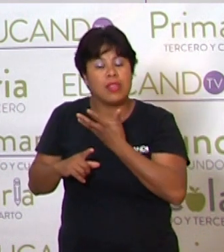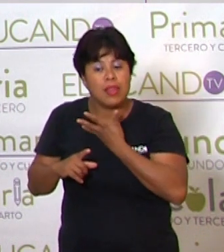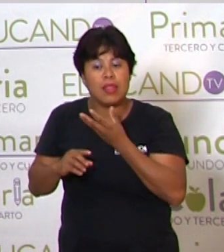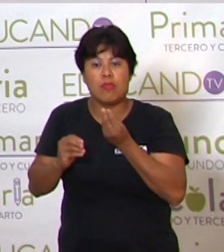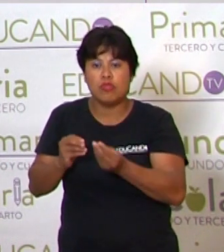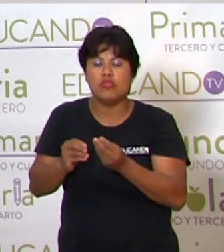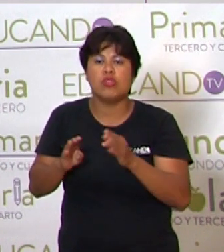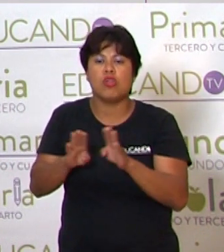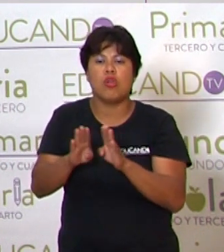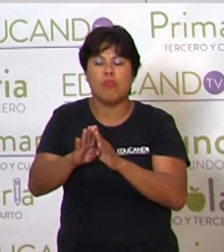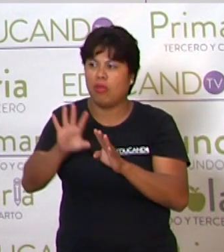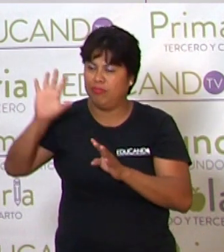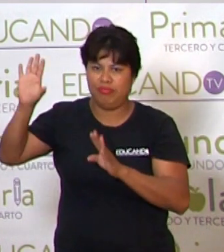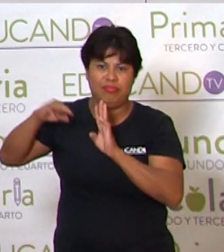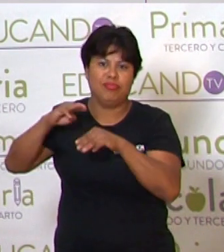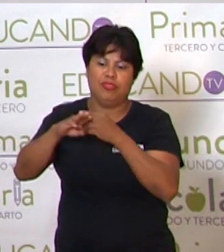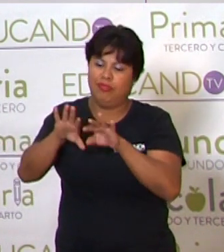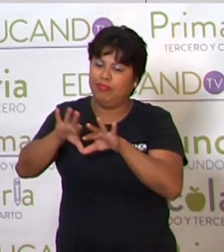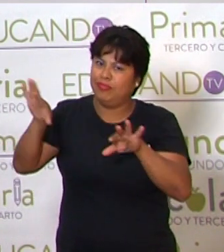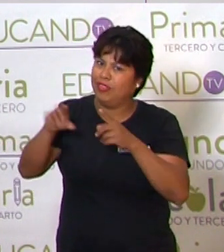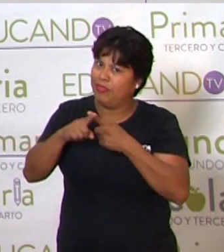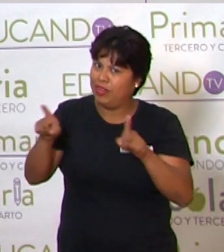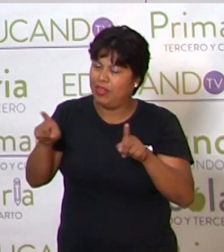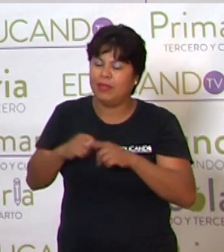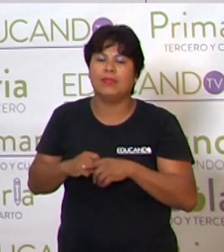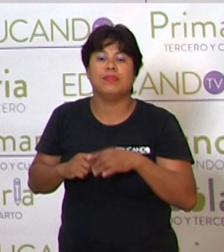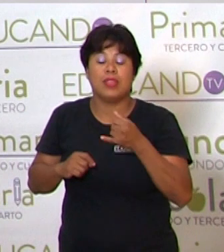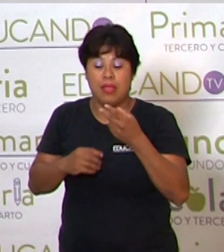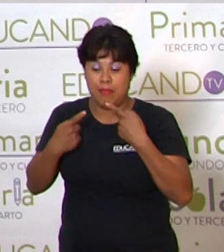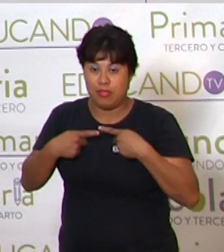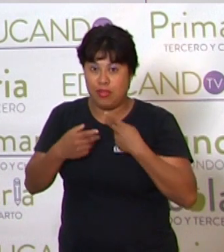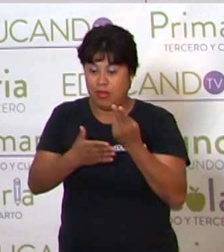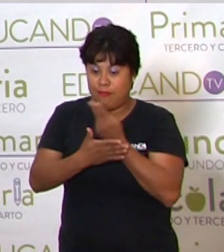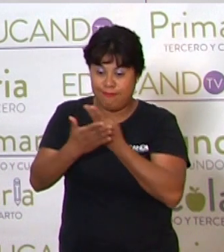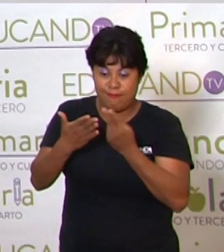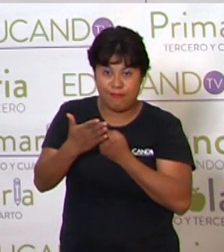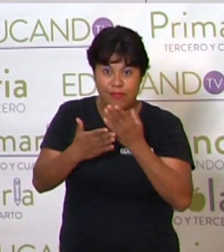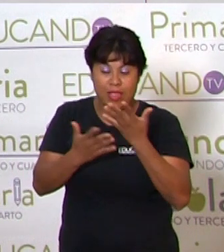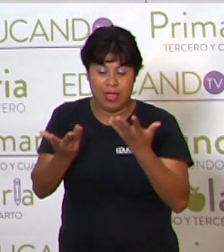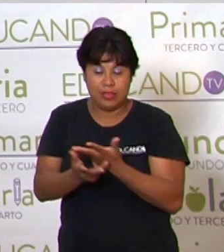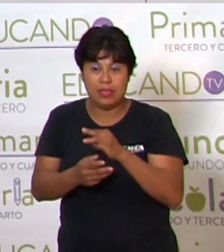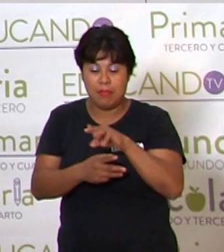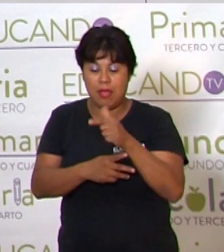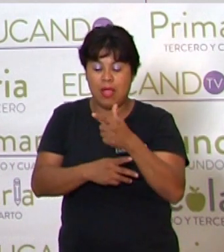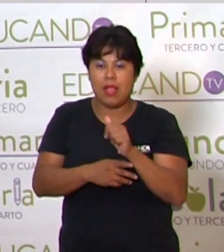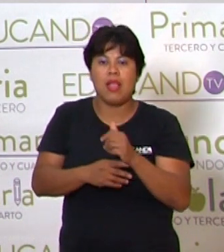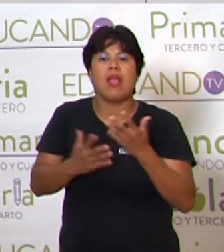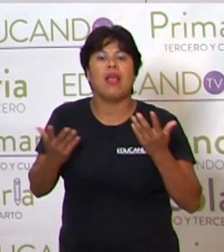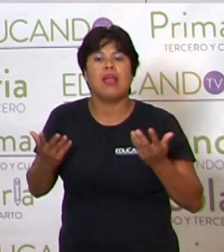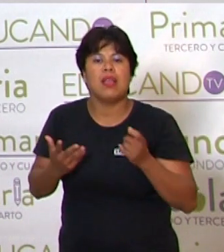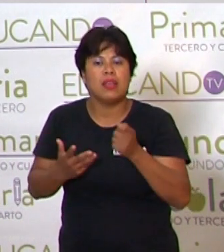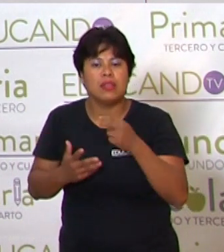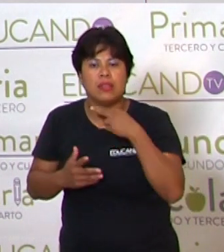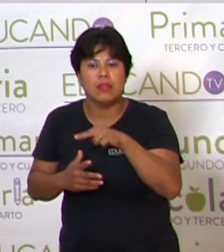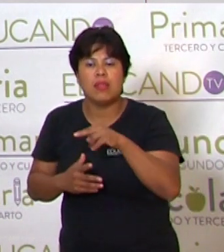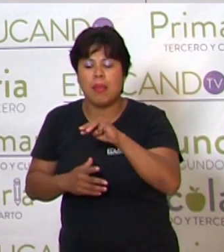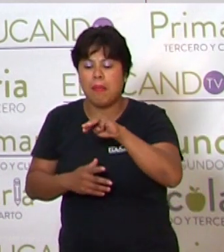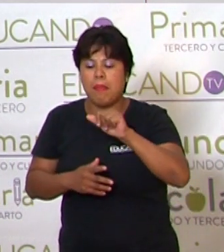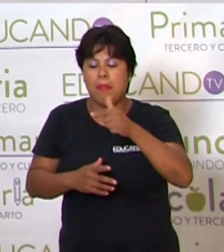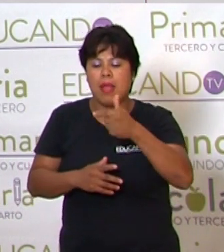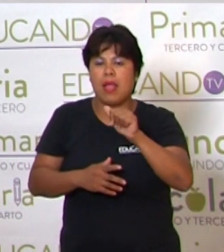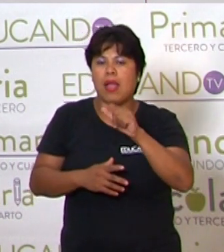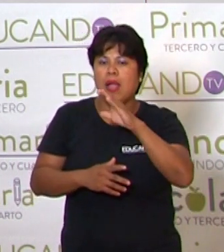a esta parte del occidente. Y al dibujante que hace mangas se le conoce como